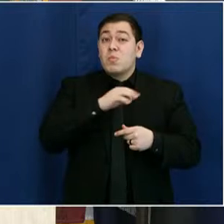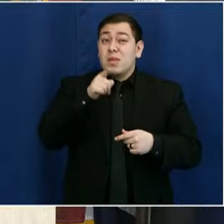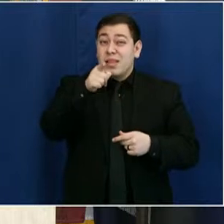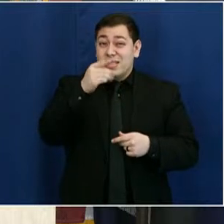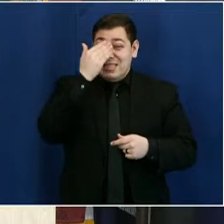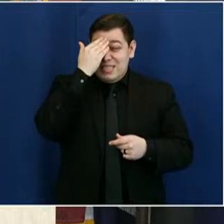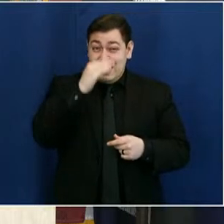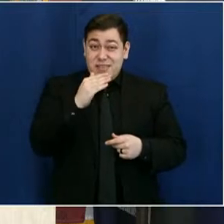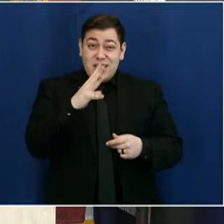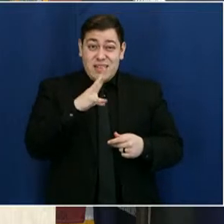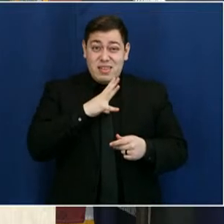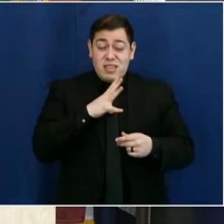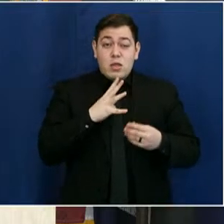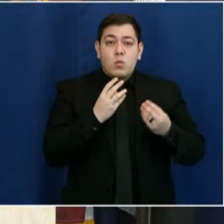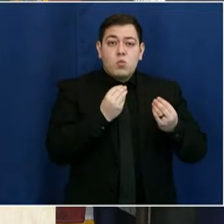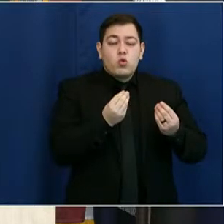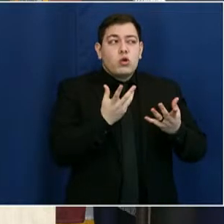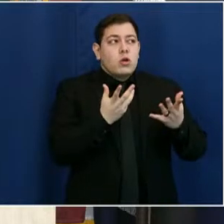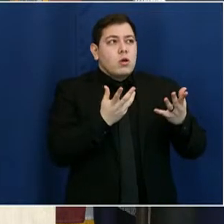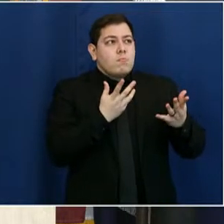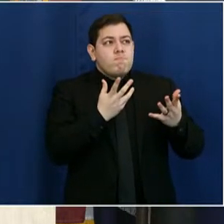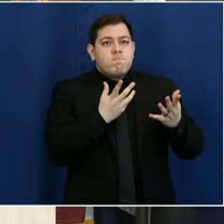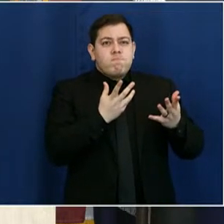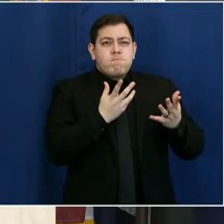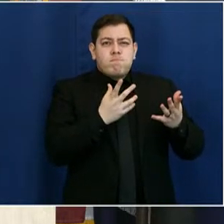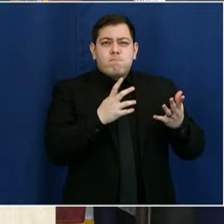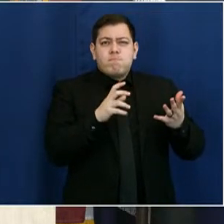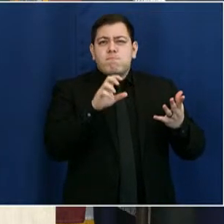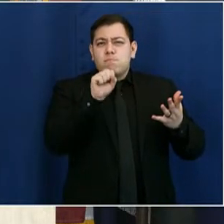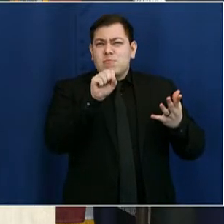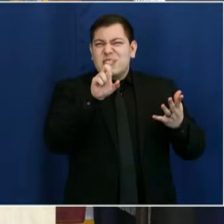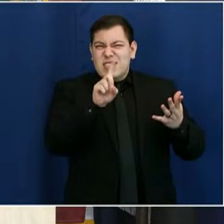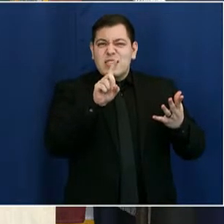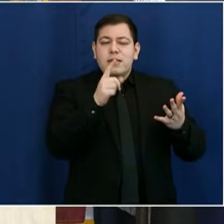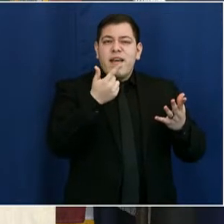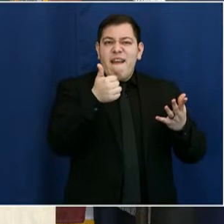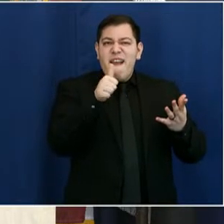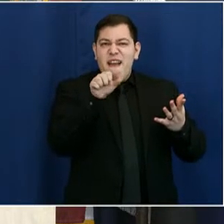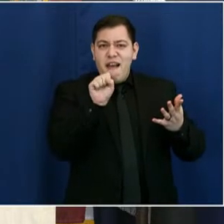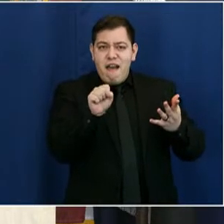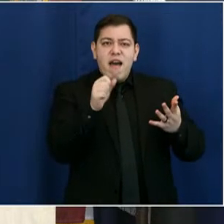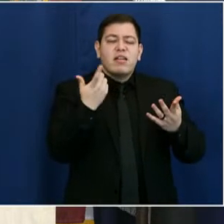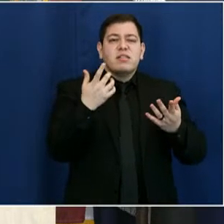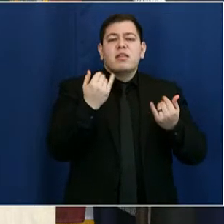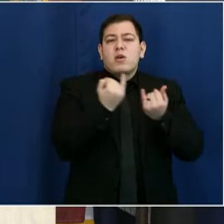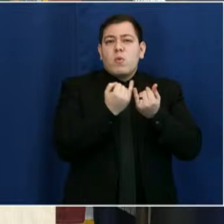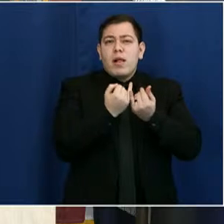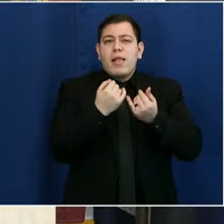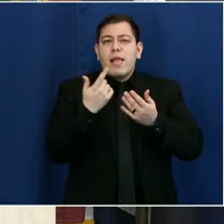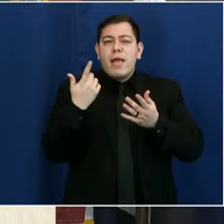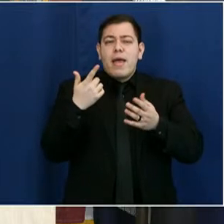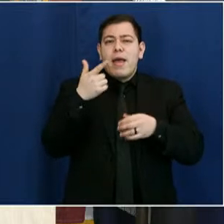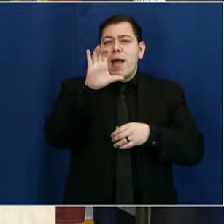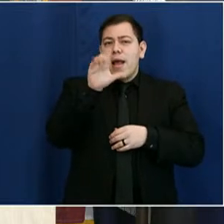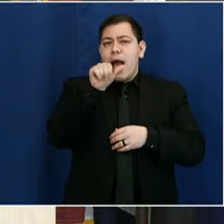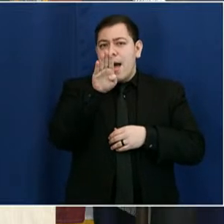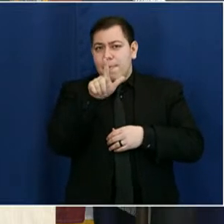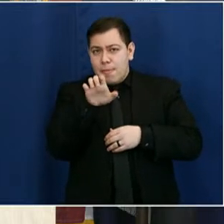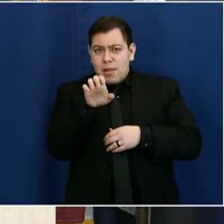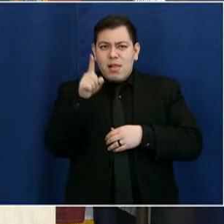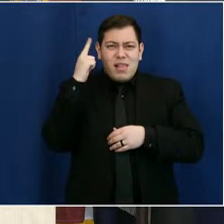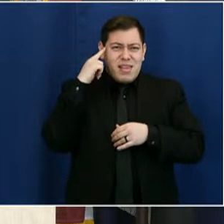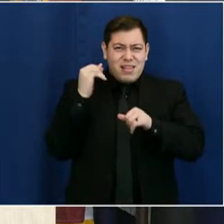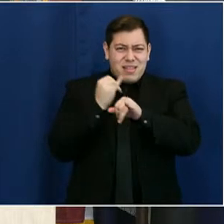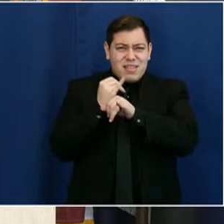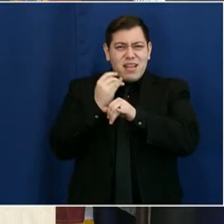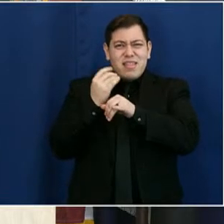comunicaciones por medio del San Diego Gas and Electric y del cable, van a empezar a recibir